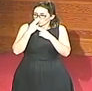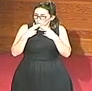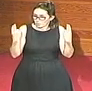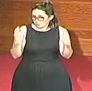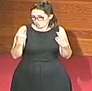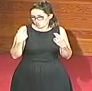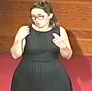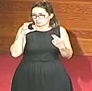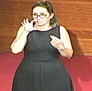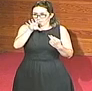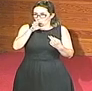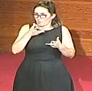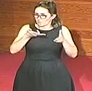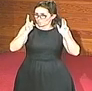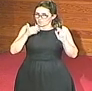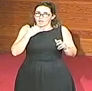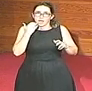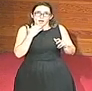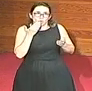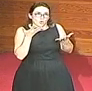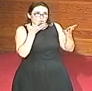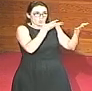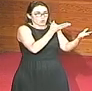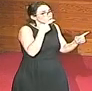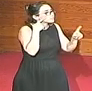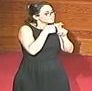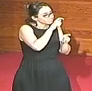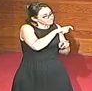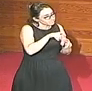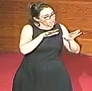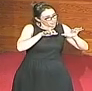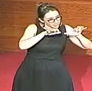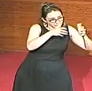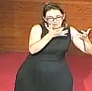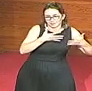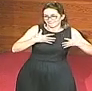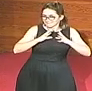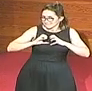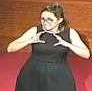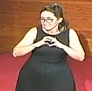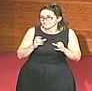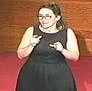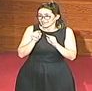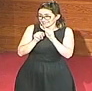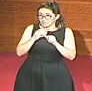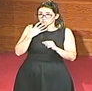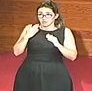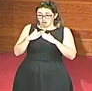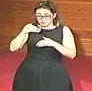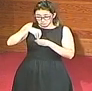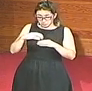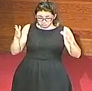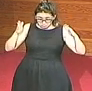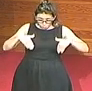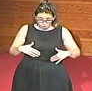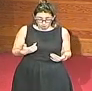Estado democrático, pues la opción de aprender, de ilusionarse, de criticar. Si no lo tienes en casa, ¿qué? No puedes fiarlo todo